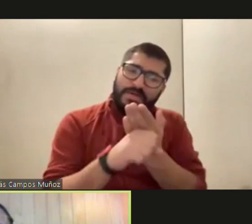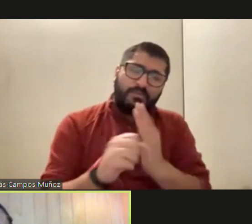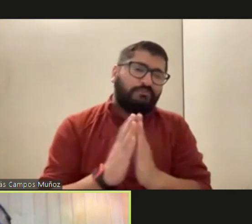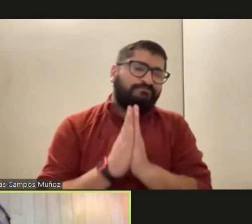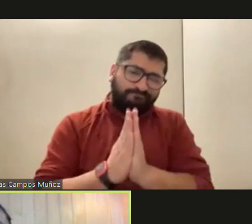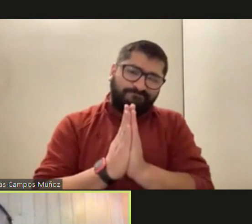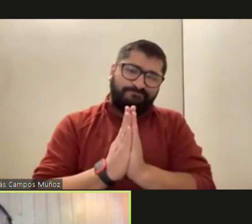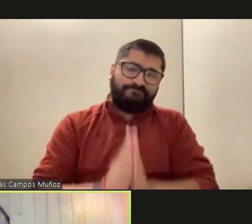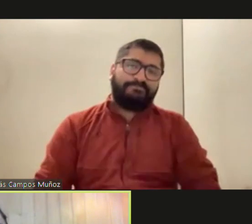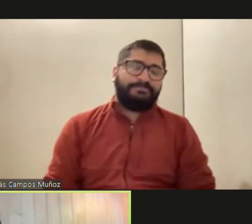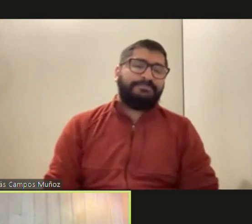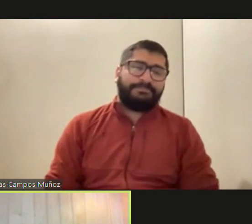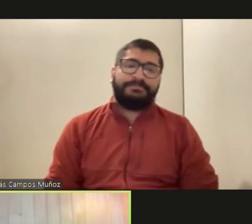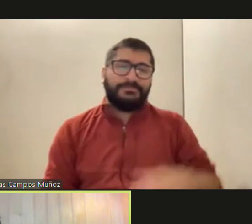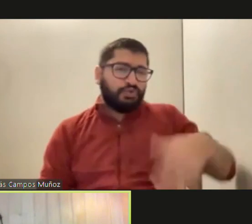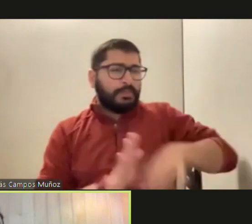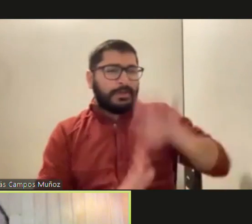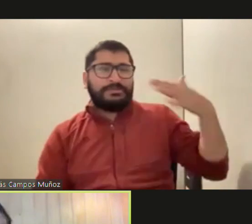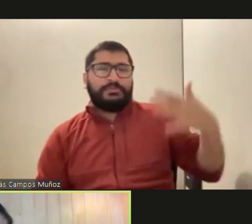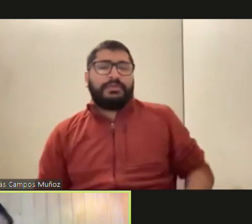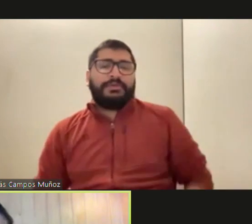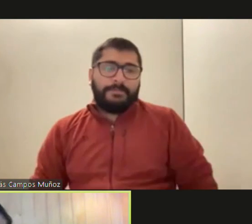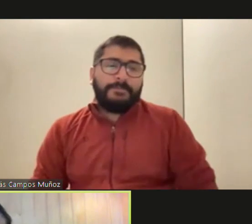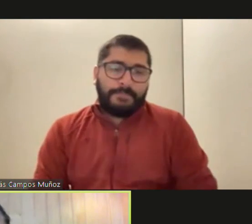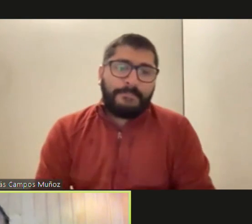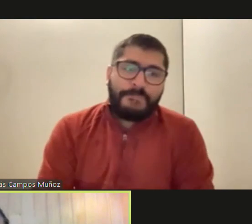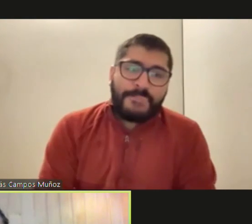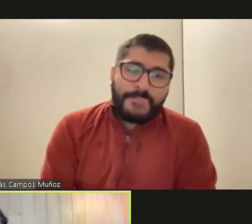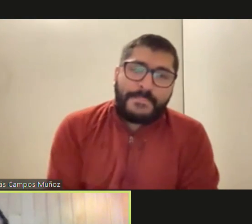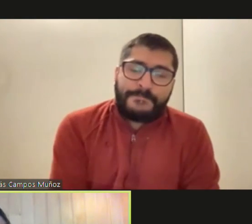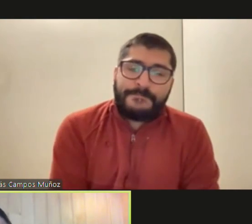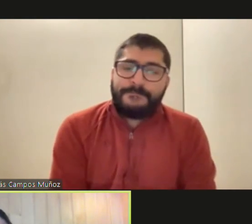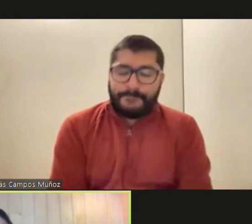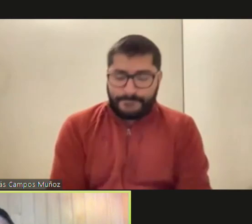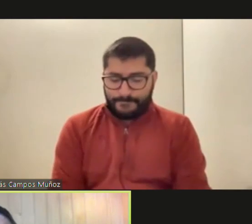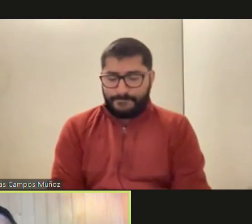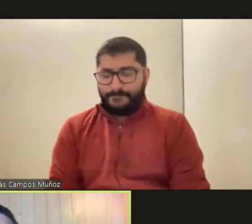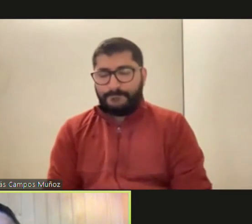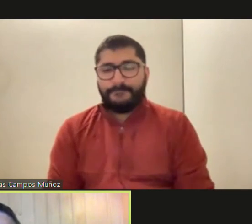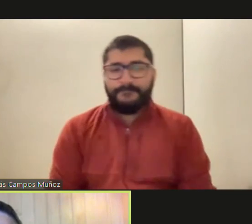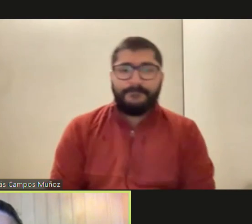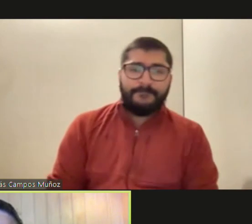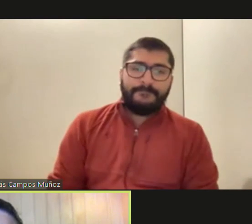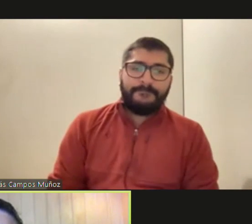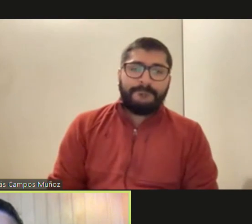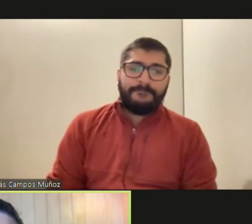en la Constitución, pero con los términos correctos, para poder acceder bien a ella.